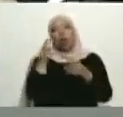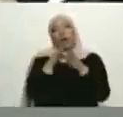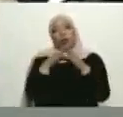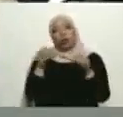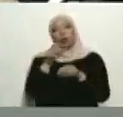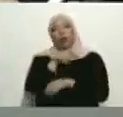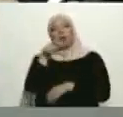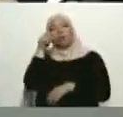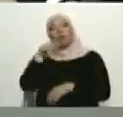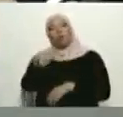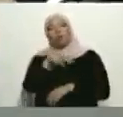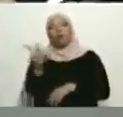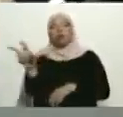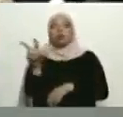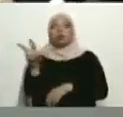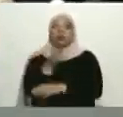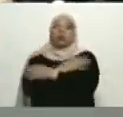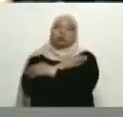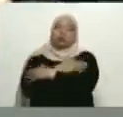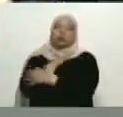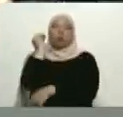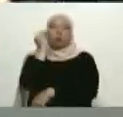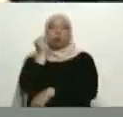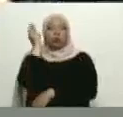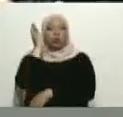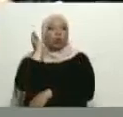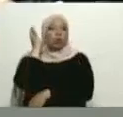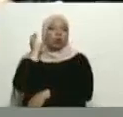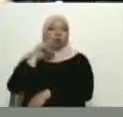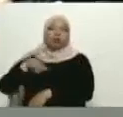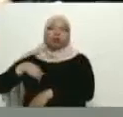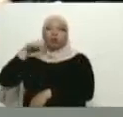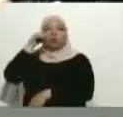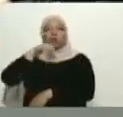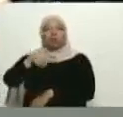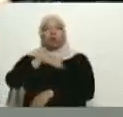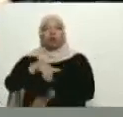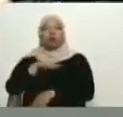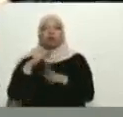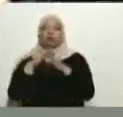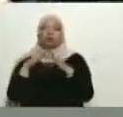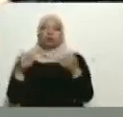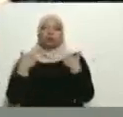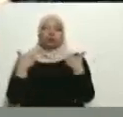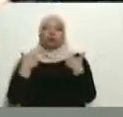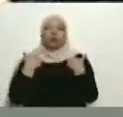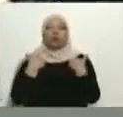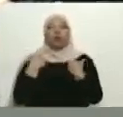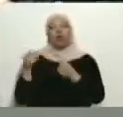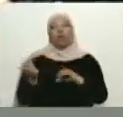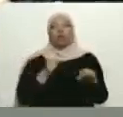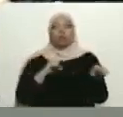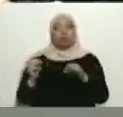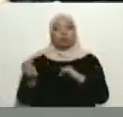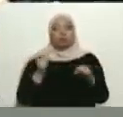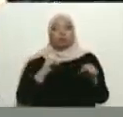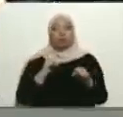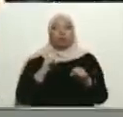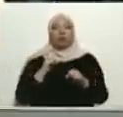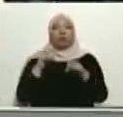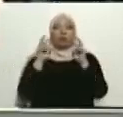por todo lo que ha sido el nivel de conciencia que ha demostrado nuestro pueblo en todo lo que fue esta tremenda movilidad Y por supuesto